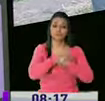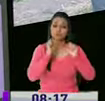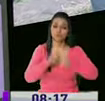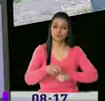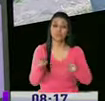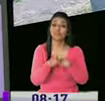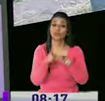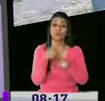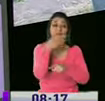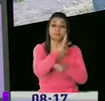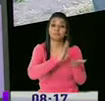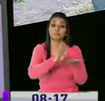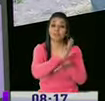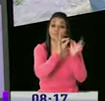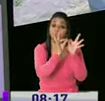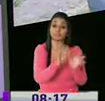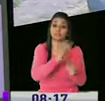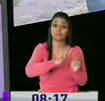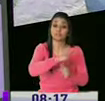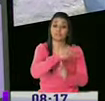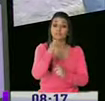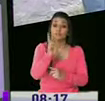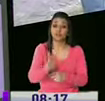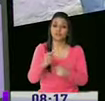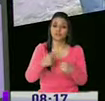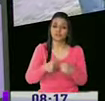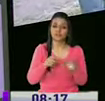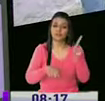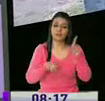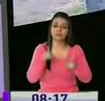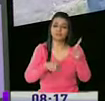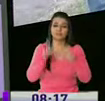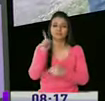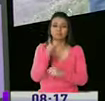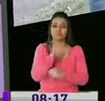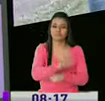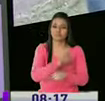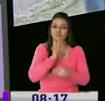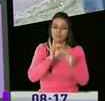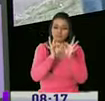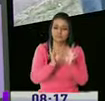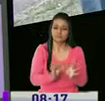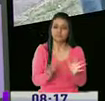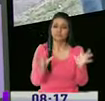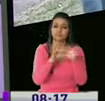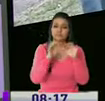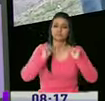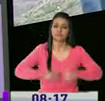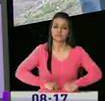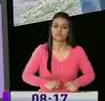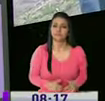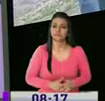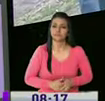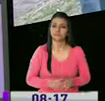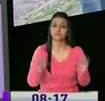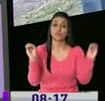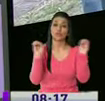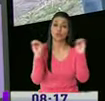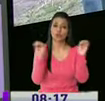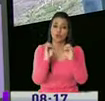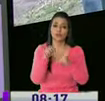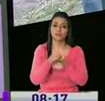se pueda gestionar en sus sectores, sobre todo en el sur de la capital. A veces es muy necesario este tipo de vinculación, lo pueden realizar también o a través de